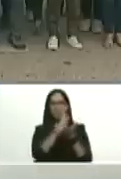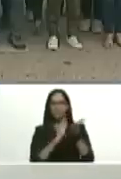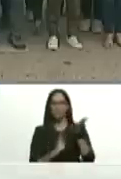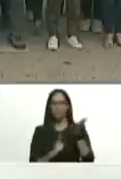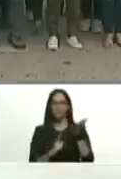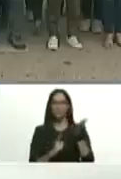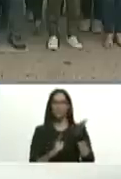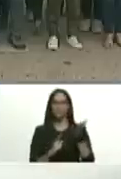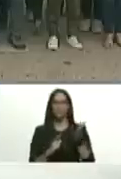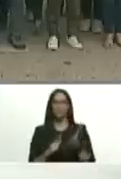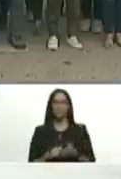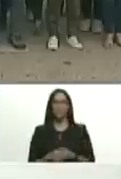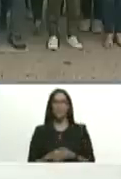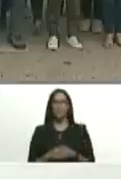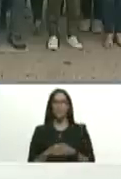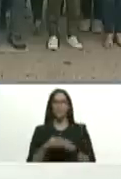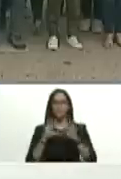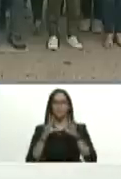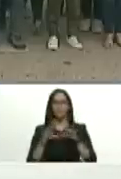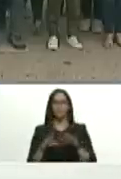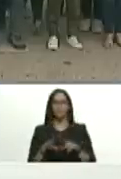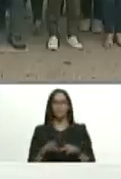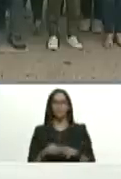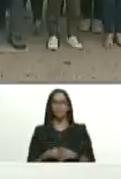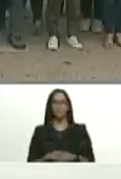Librito por tema.